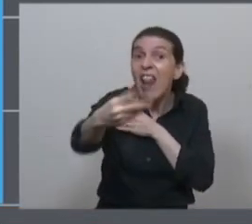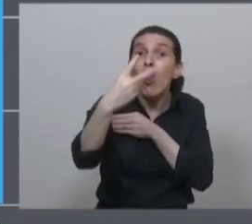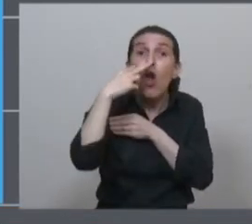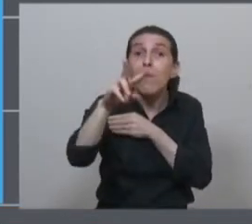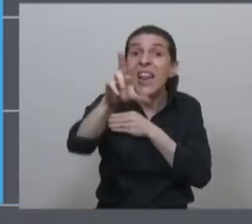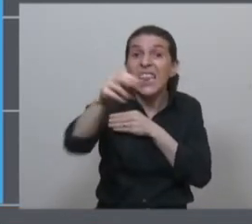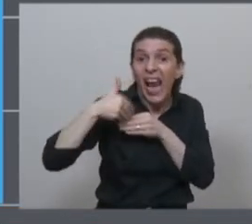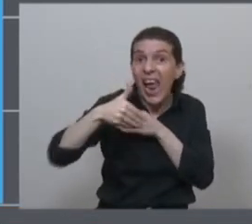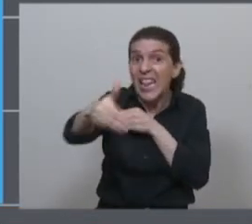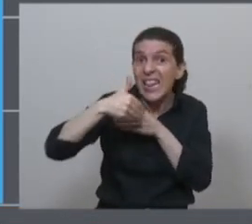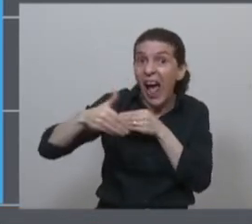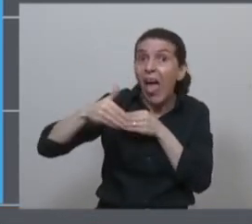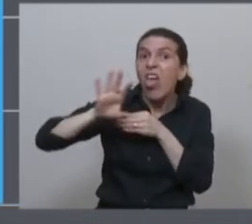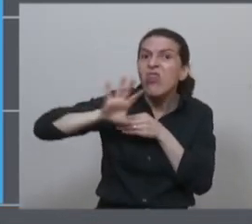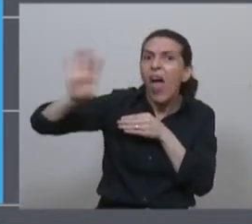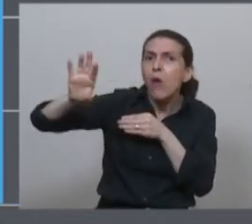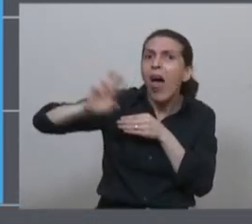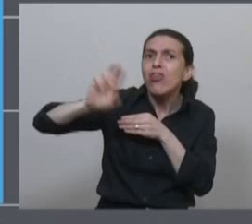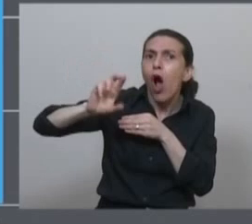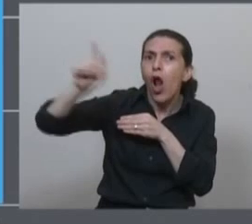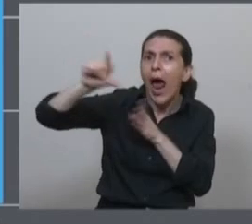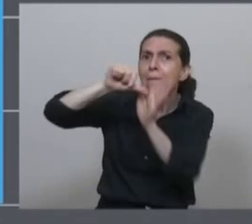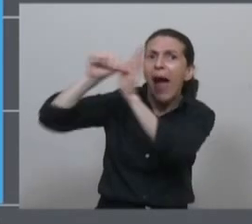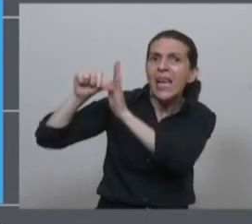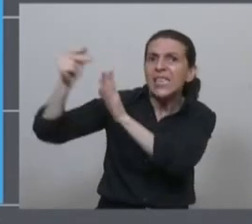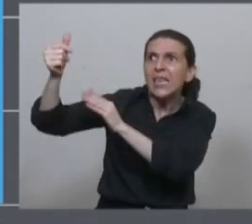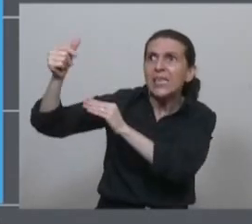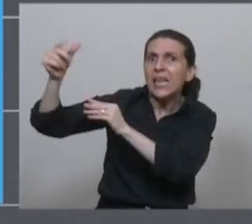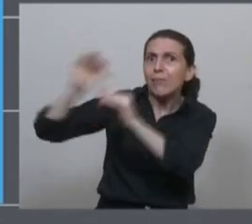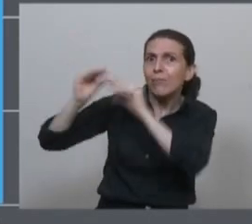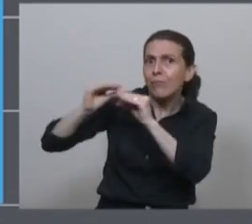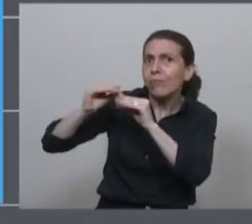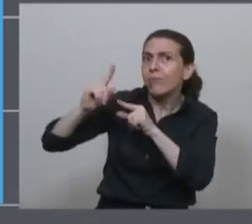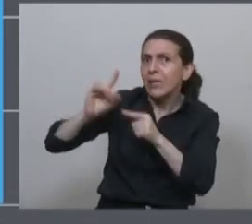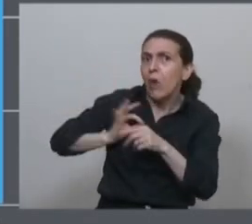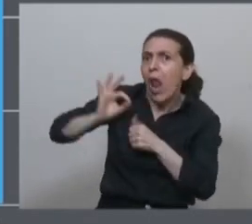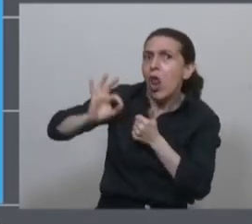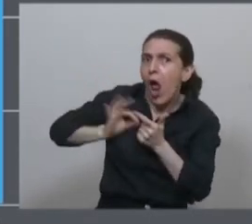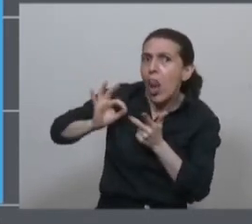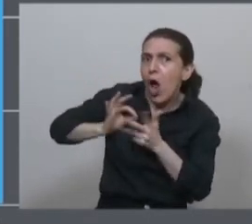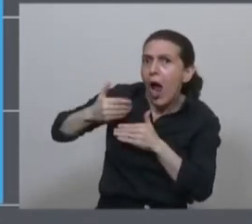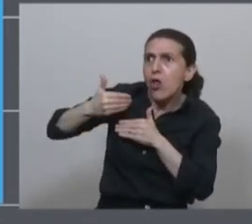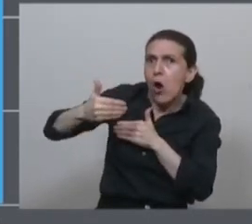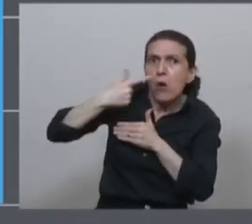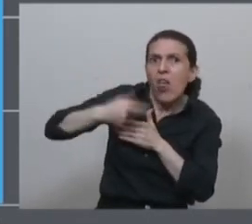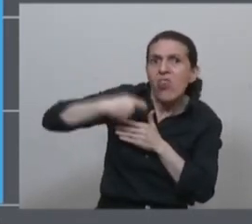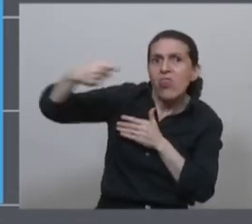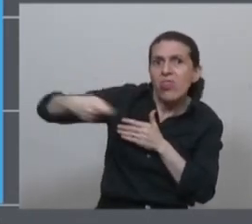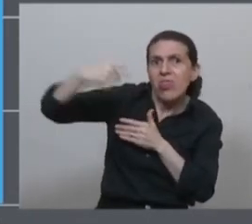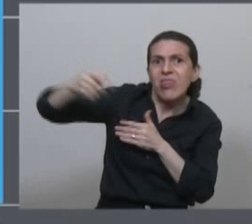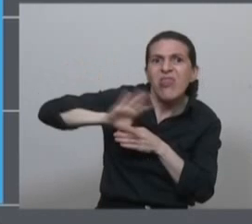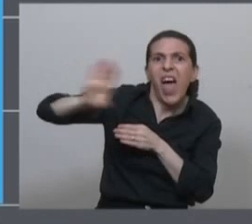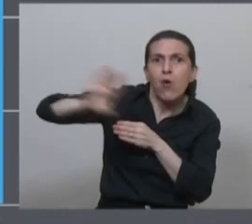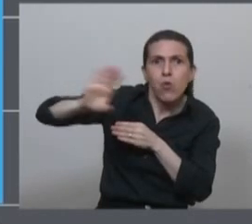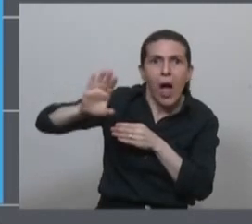de deuda en dólares con acreedores privados que Argentina enfrentaba año a año. Los costos de